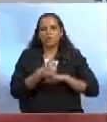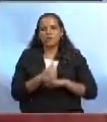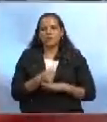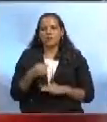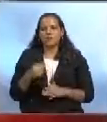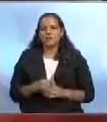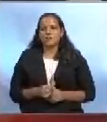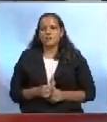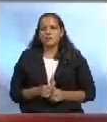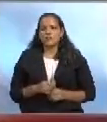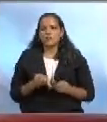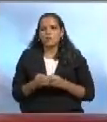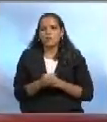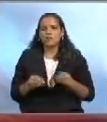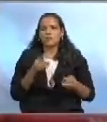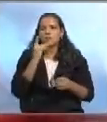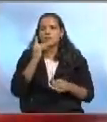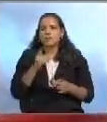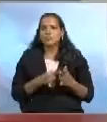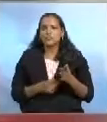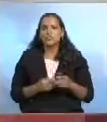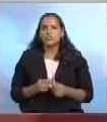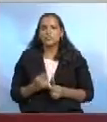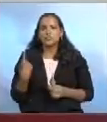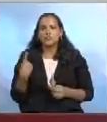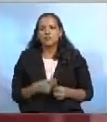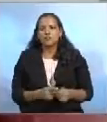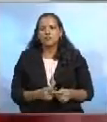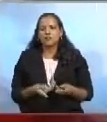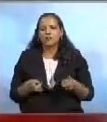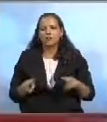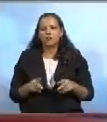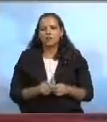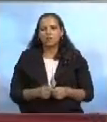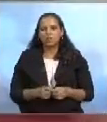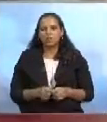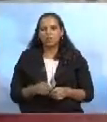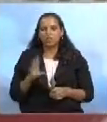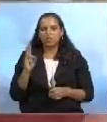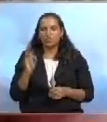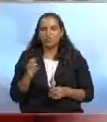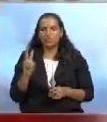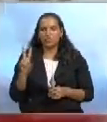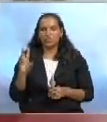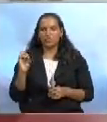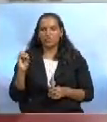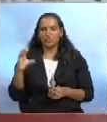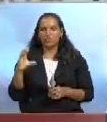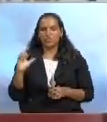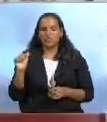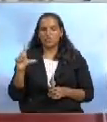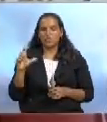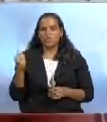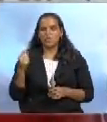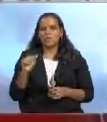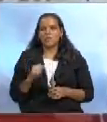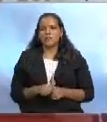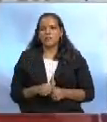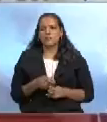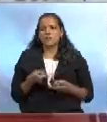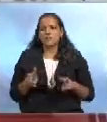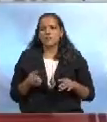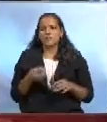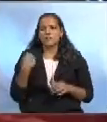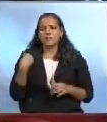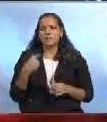de Comercio, además del presidente y vicepresidenta, también la conforman 7 vocales principales y 7 suplentes.